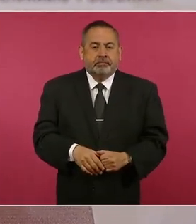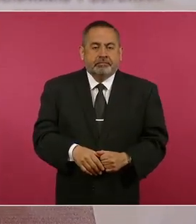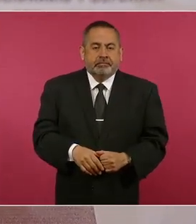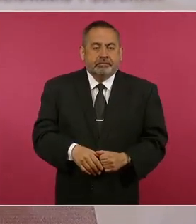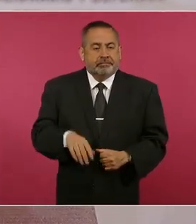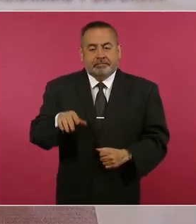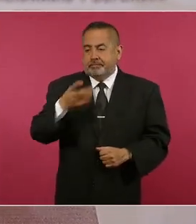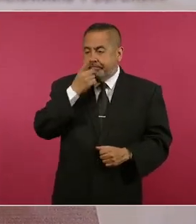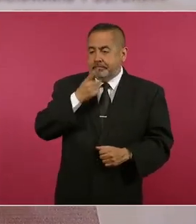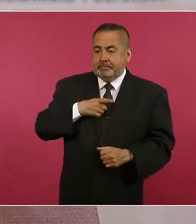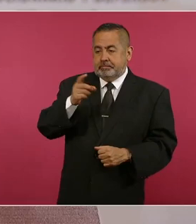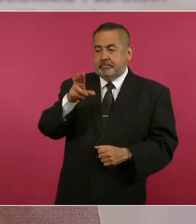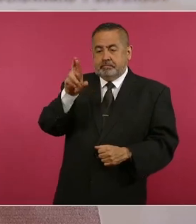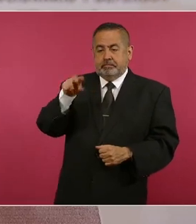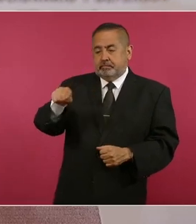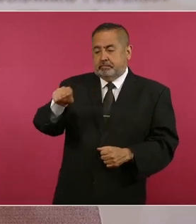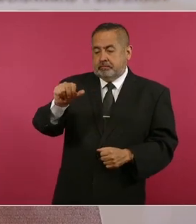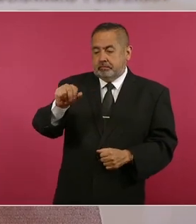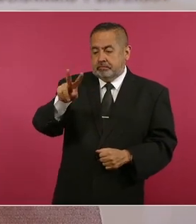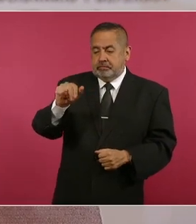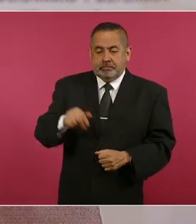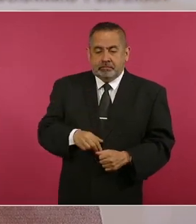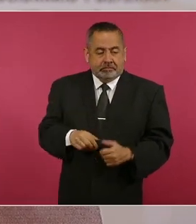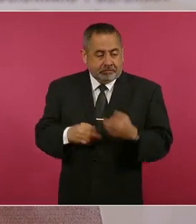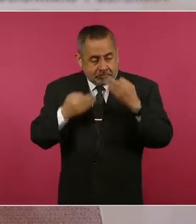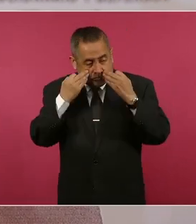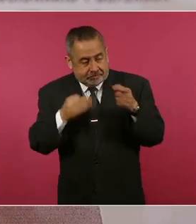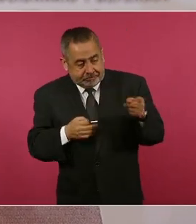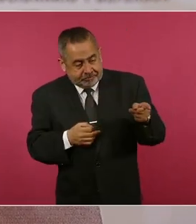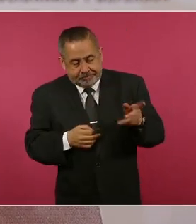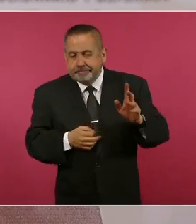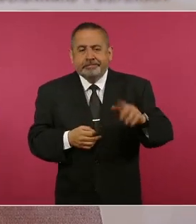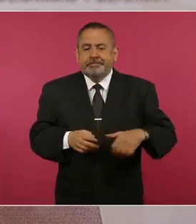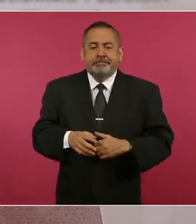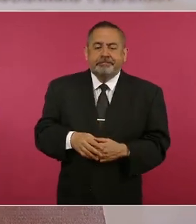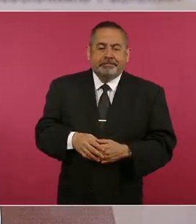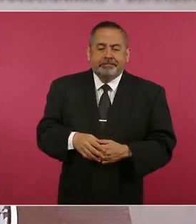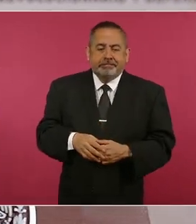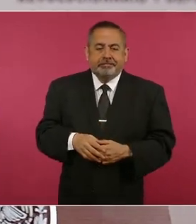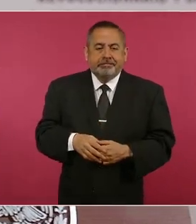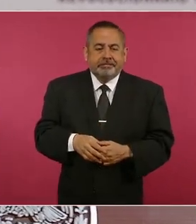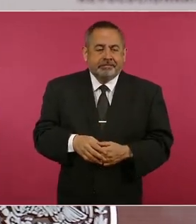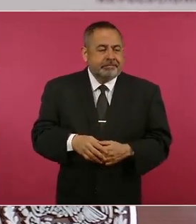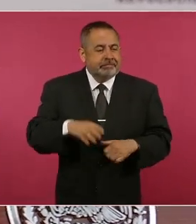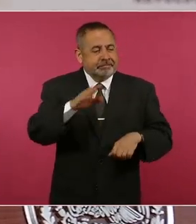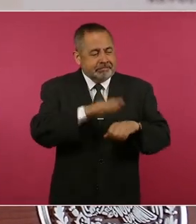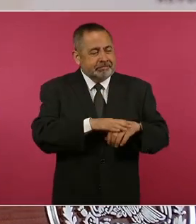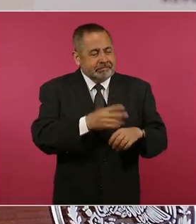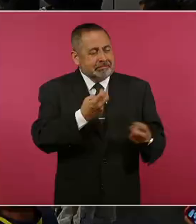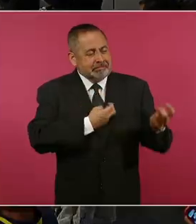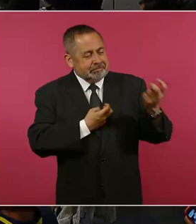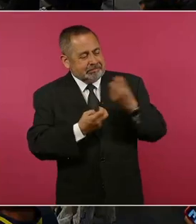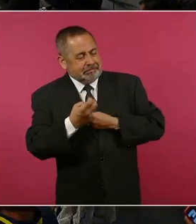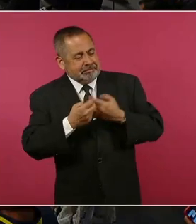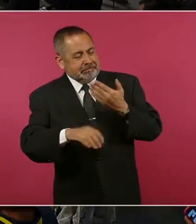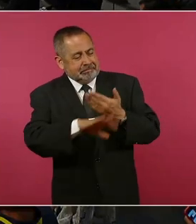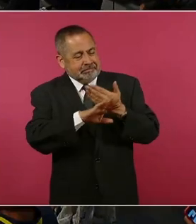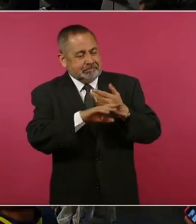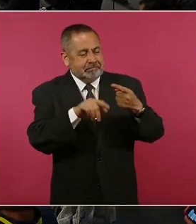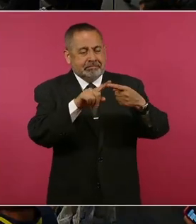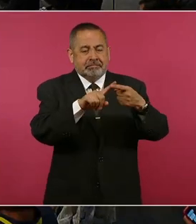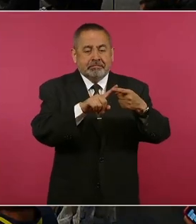el doctor Nava: mire, Andrés Manuel, el que más nos daña es